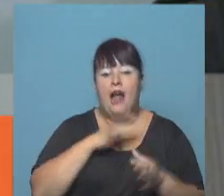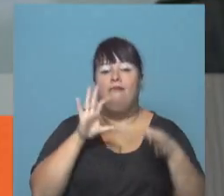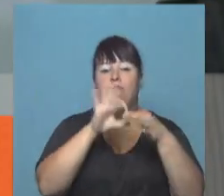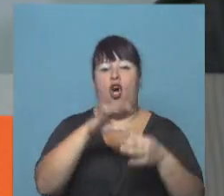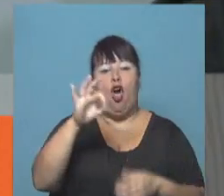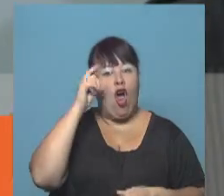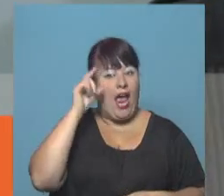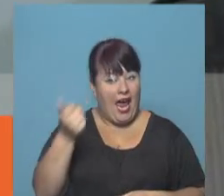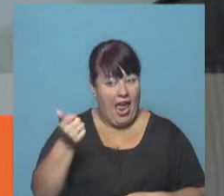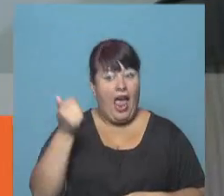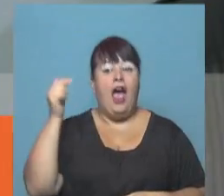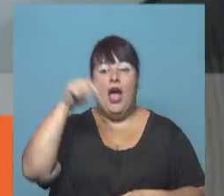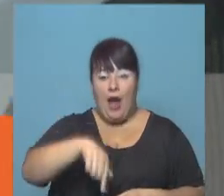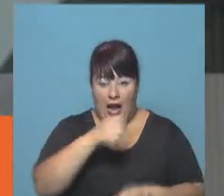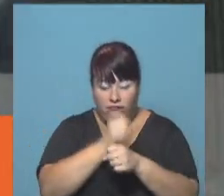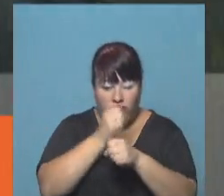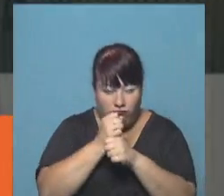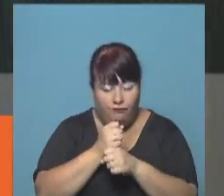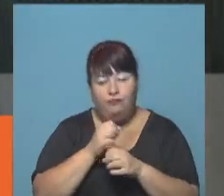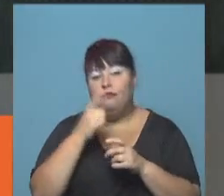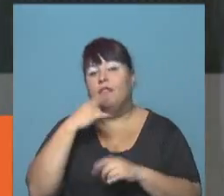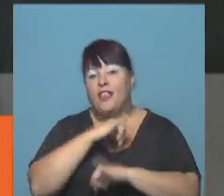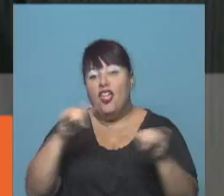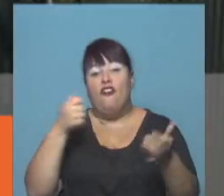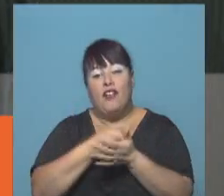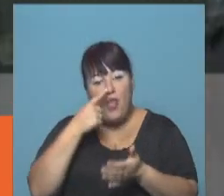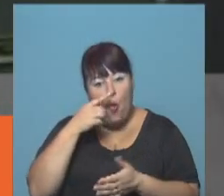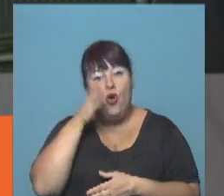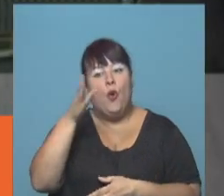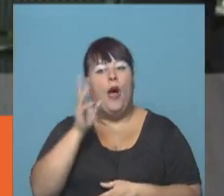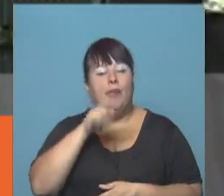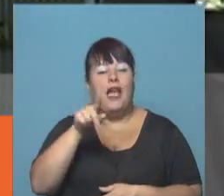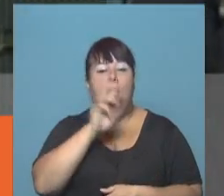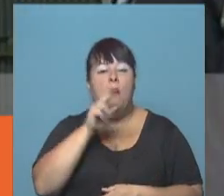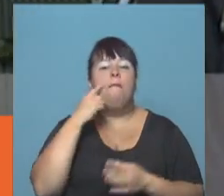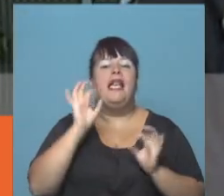de la OEA, que estuvieron aquí trabajando, comunicó que a fines de junio visitará a la dirigente